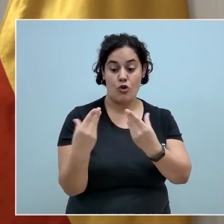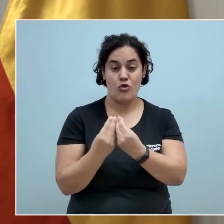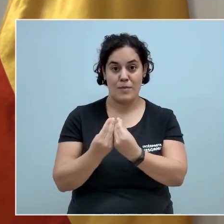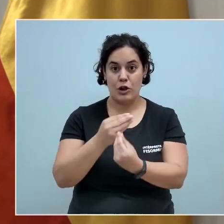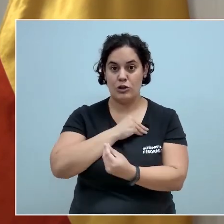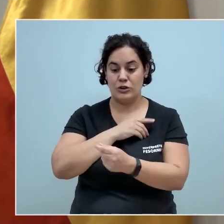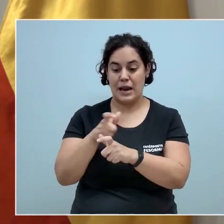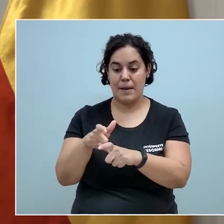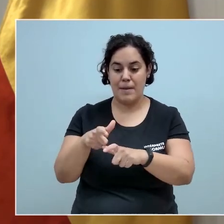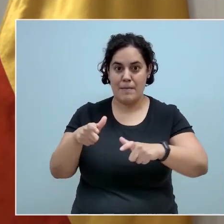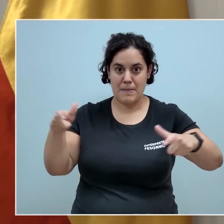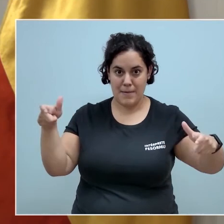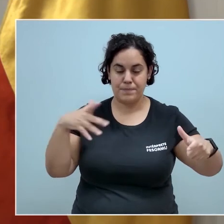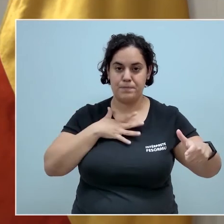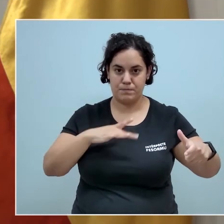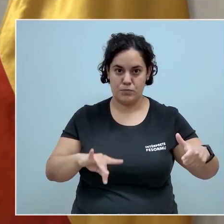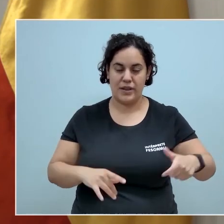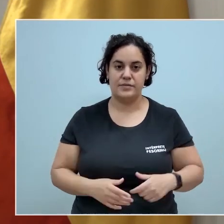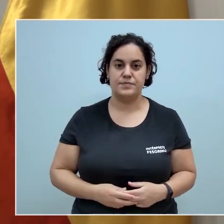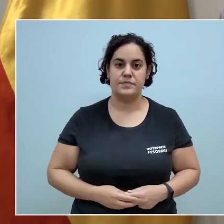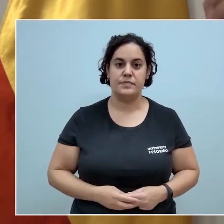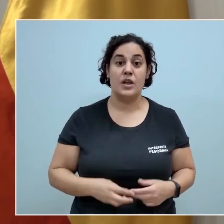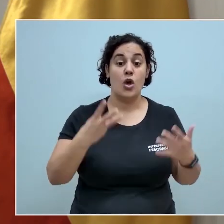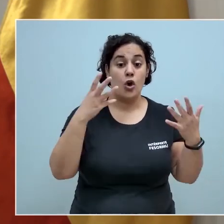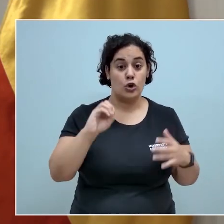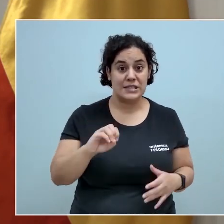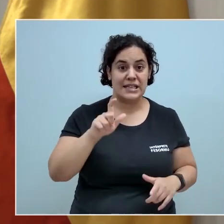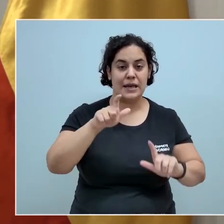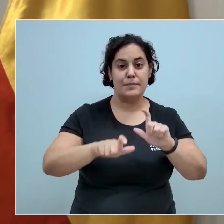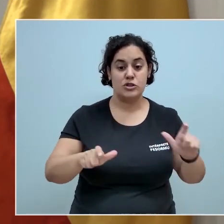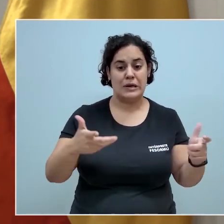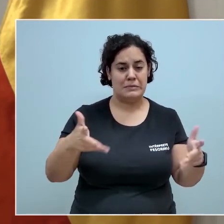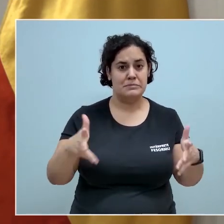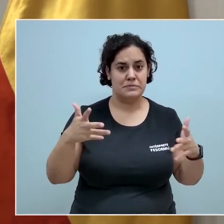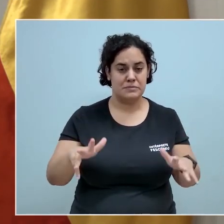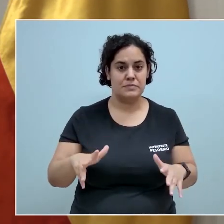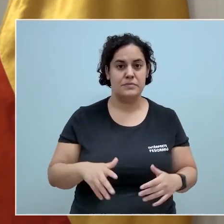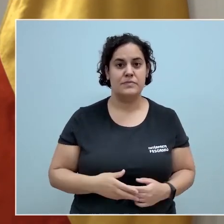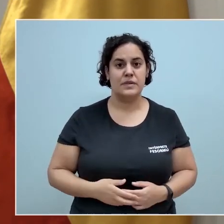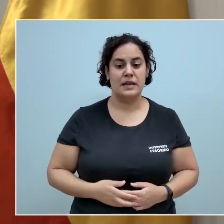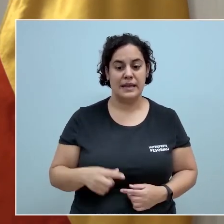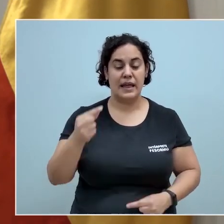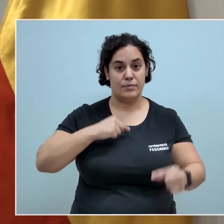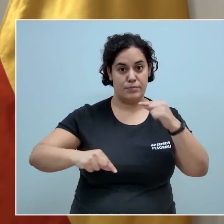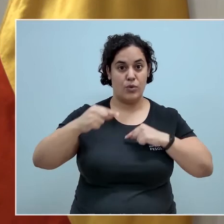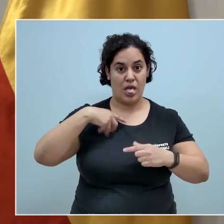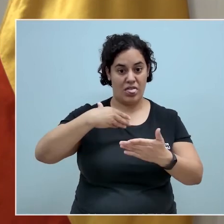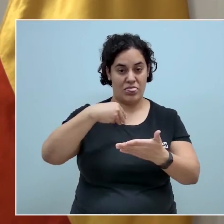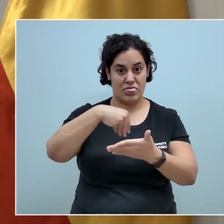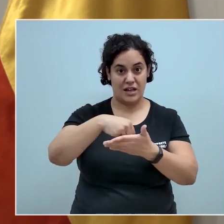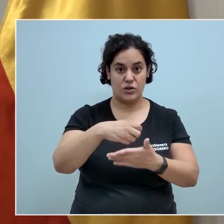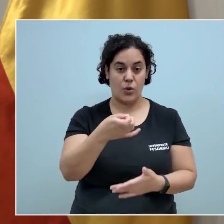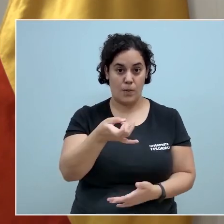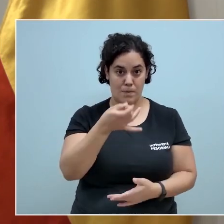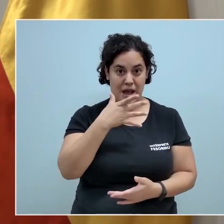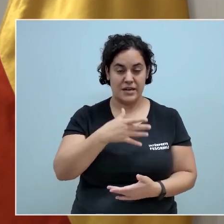que tenemos es que, claro, estas 70 personas, 80 las que tengamos definitivamente que se hayan contagiado en el pub,